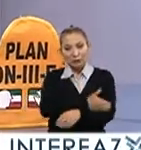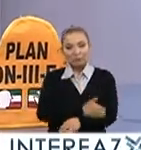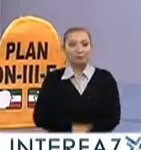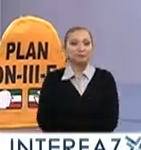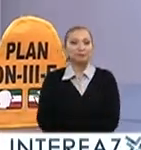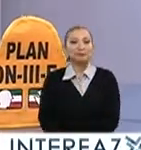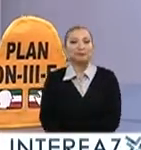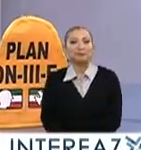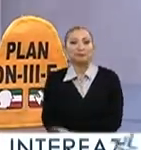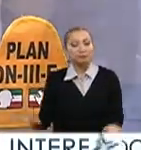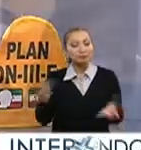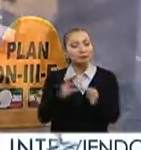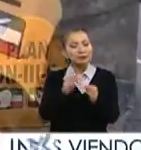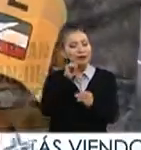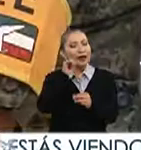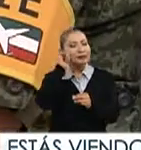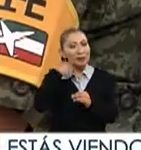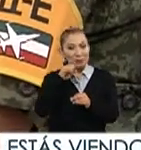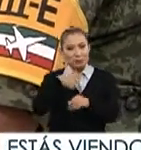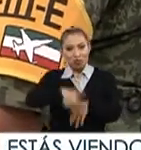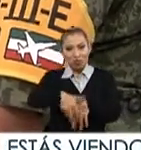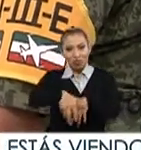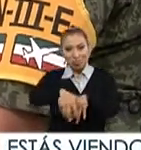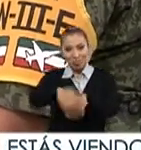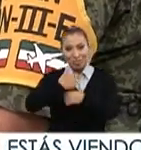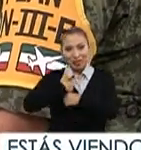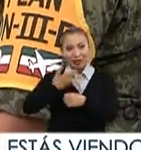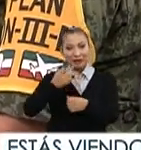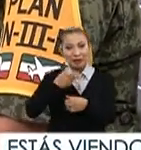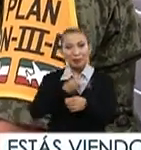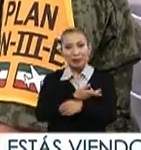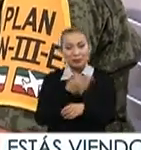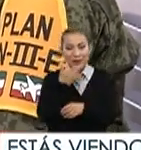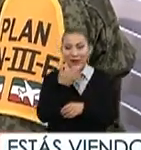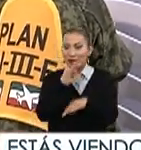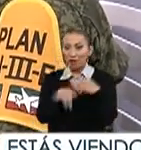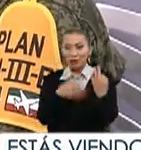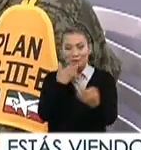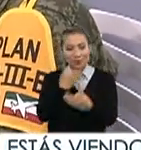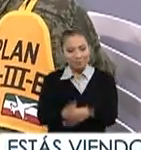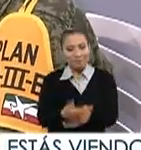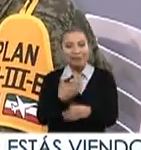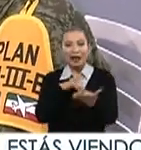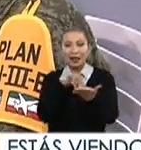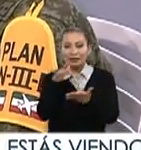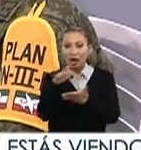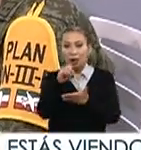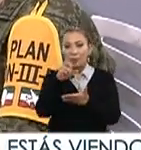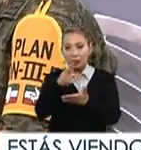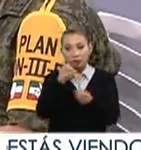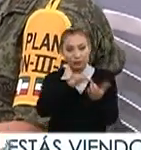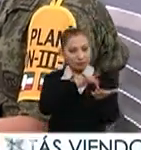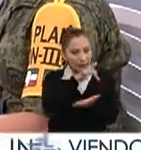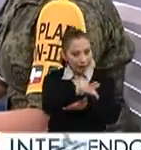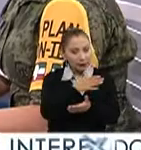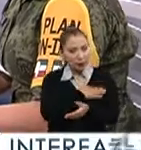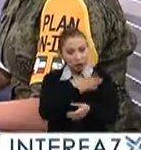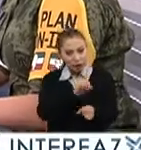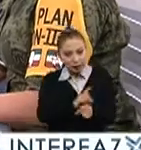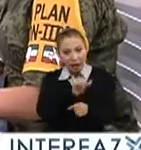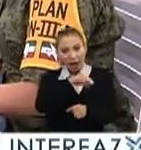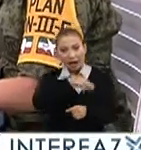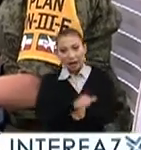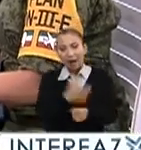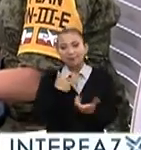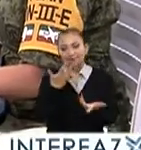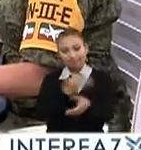nosotros. Nos comentaban que ayer estuvieron, por cierto, en el desfile militar. ¿Cómo les fue? Sí, así es, muy bien, todo muy bien. Gracias, Omar. Muchas gracias. Bienvenida, Buenos días, teniente.